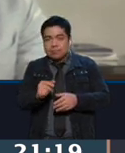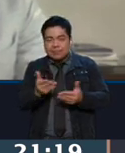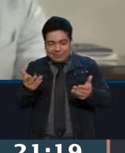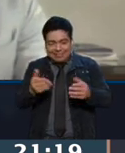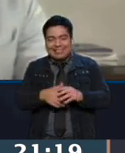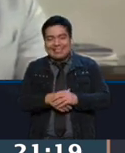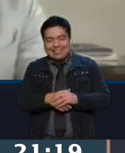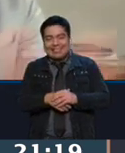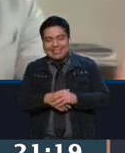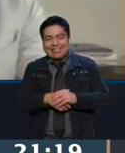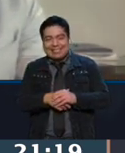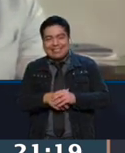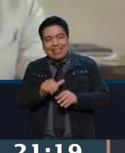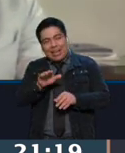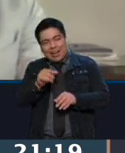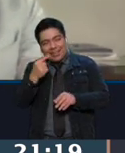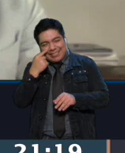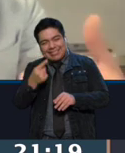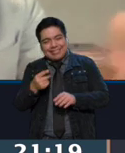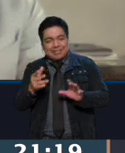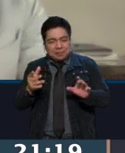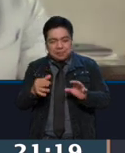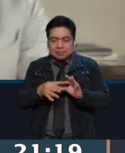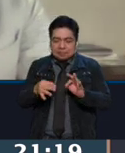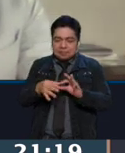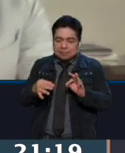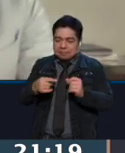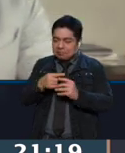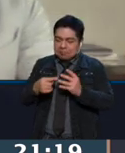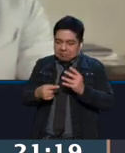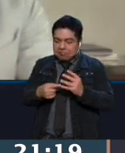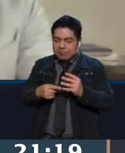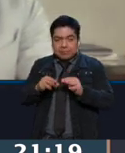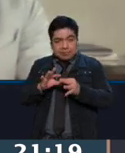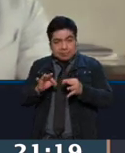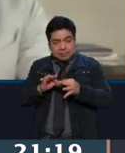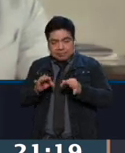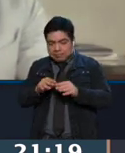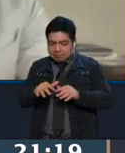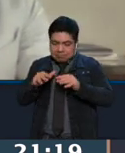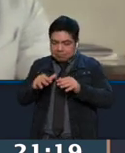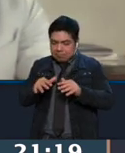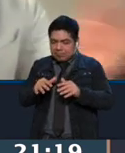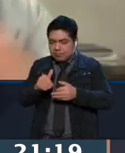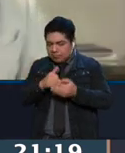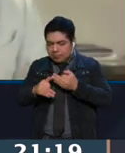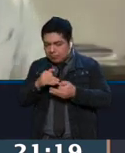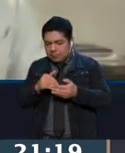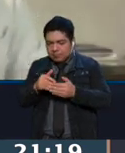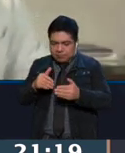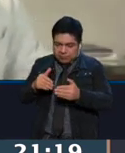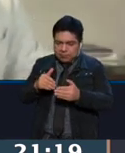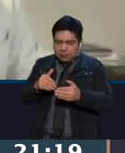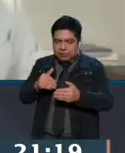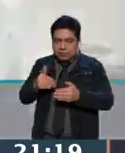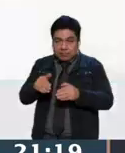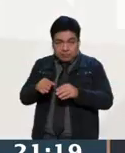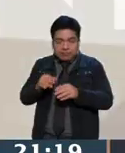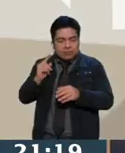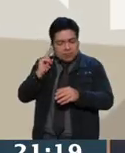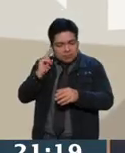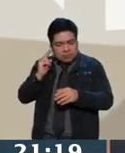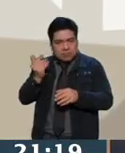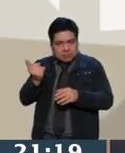Hombre, pues ya Pérez Ricard justamente nos habló le estaba